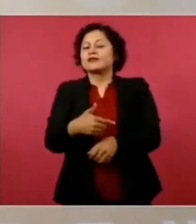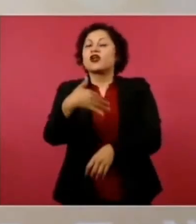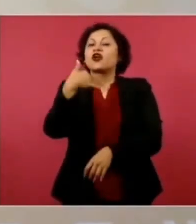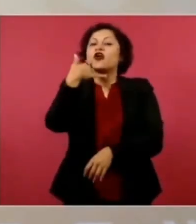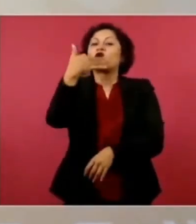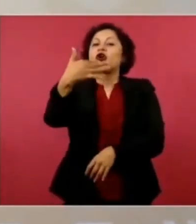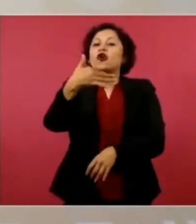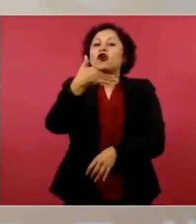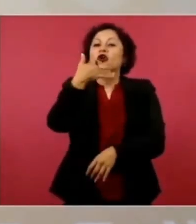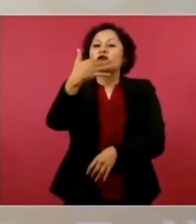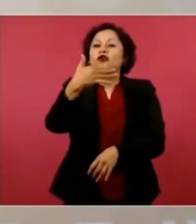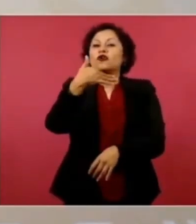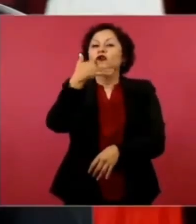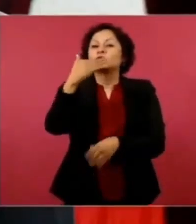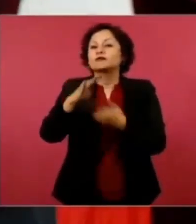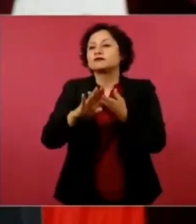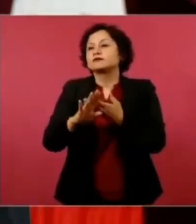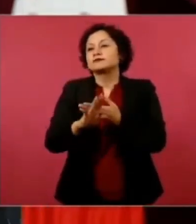es